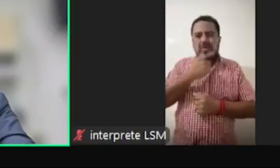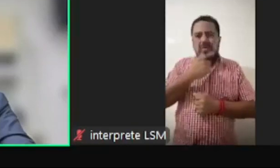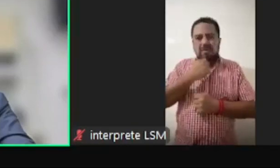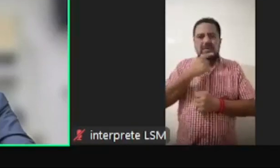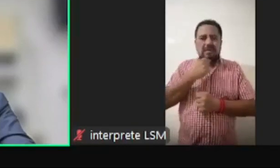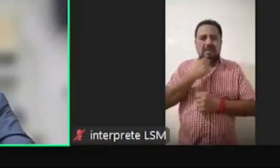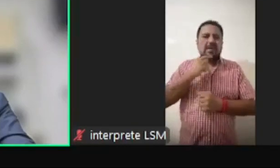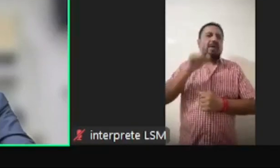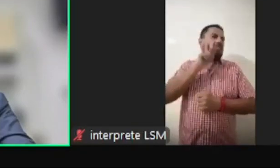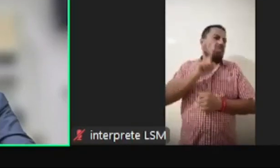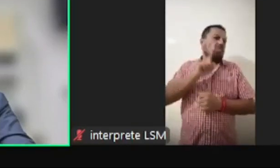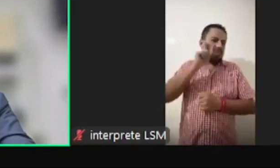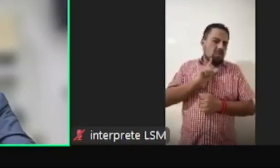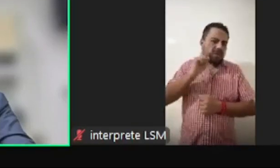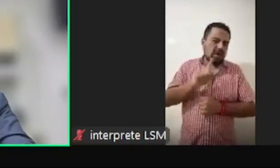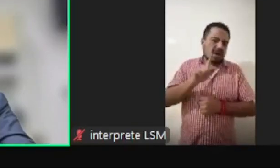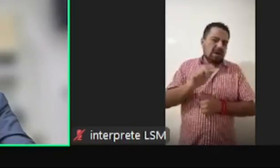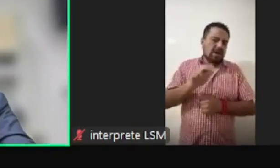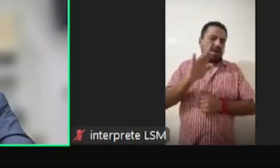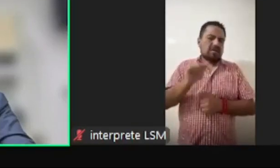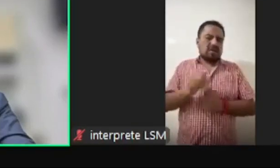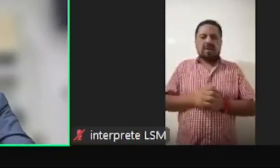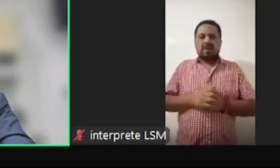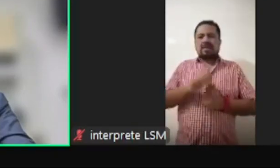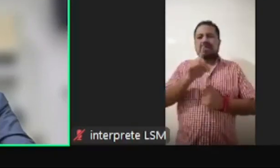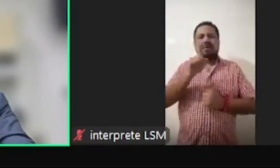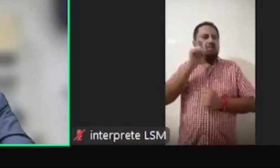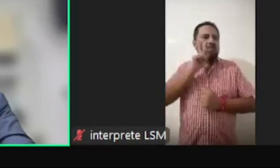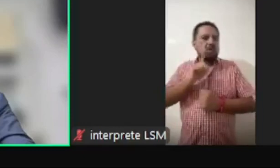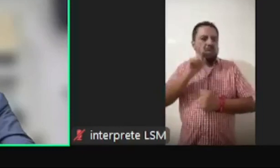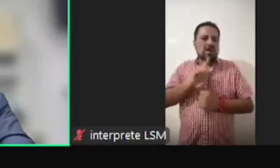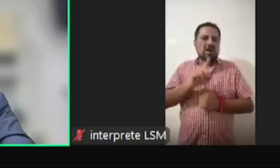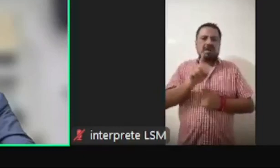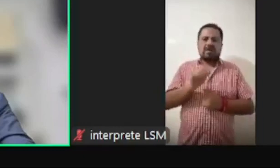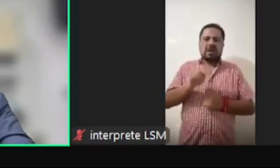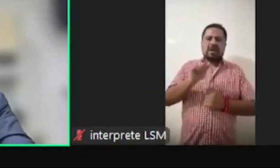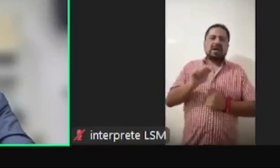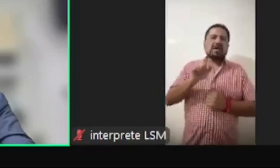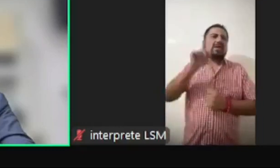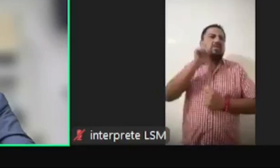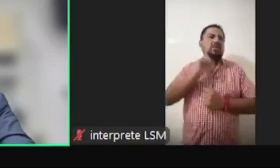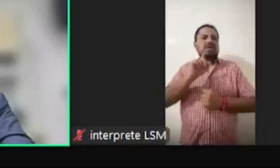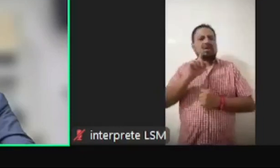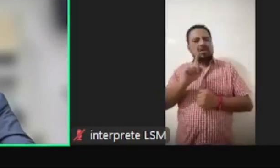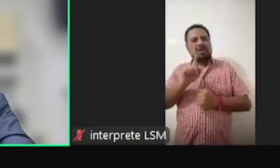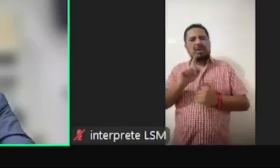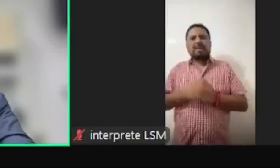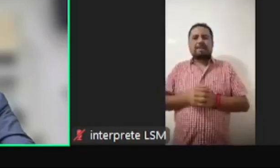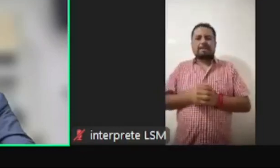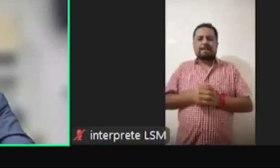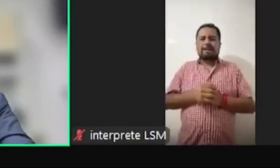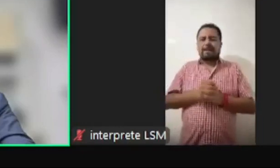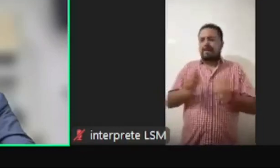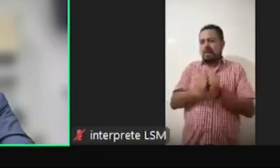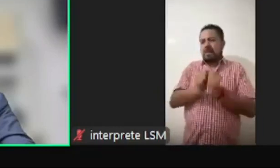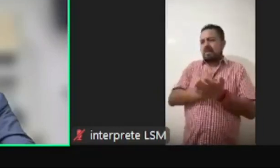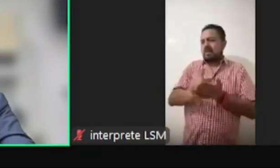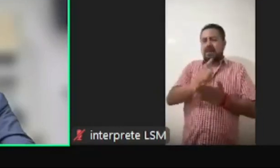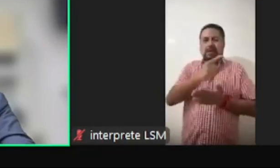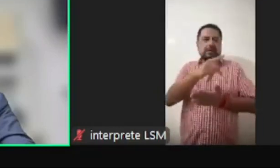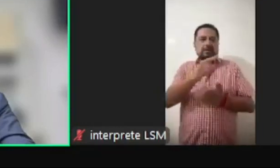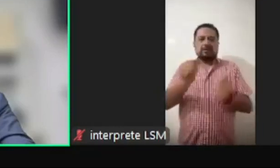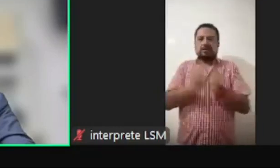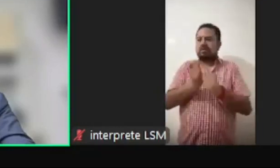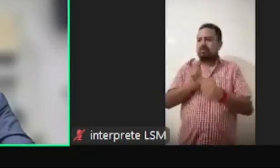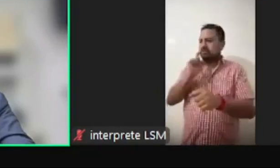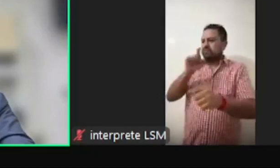Laura Patricio Caballero Rodríguez, Diana Alondra Barrera de Jesús y Nechme Netzalet Contreras, por propio derecho y en calidad de militantes de